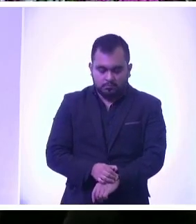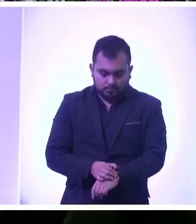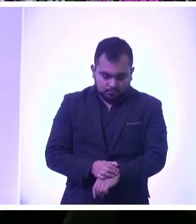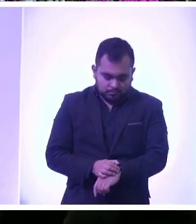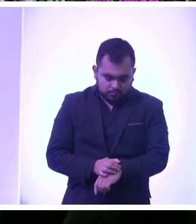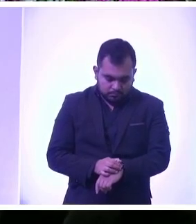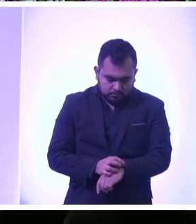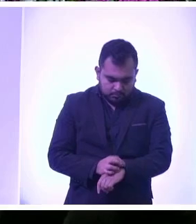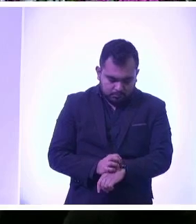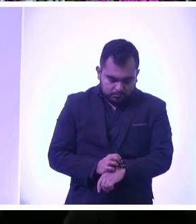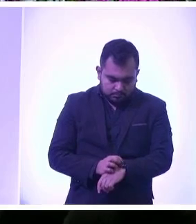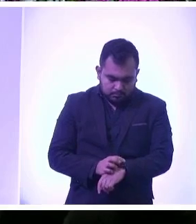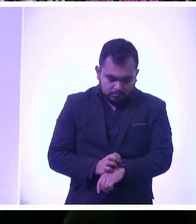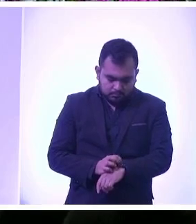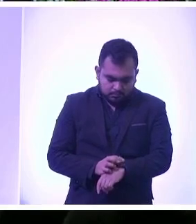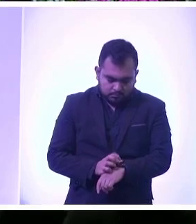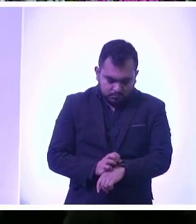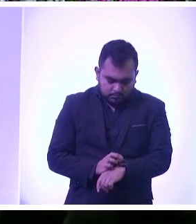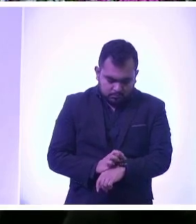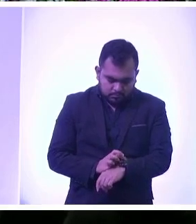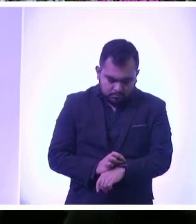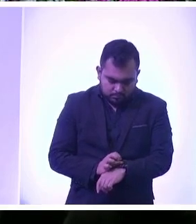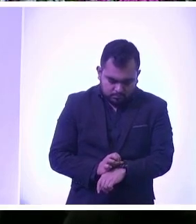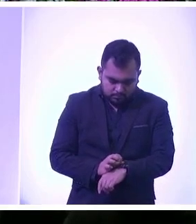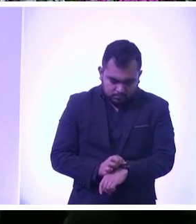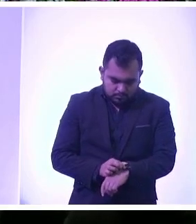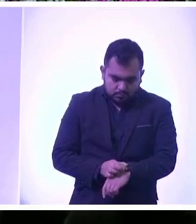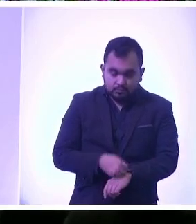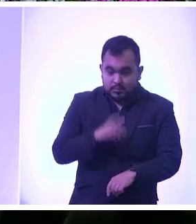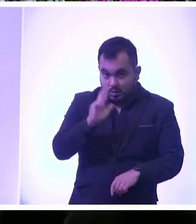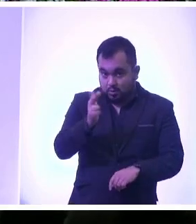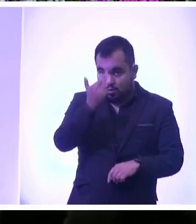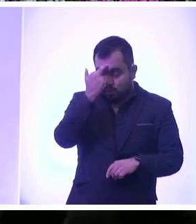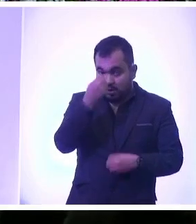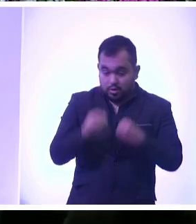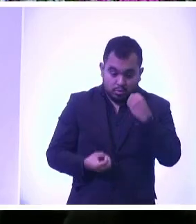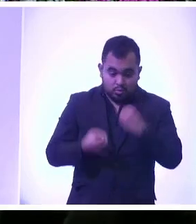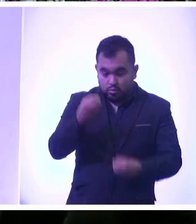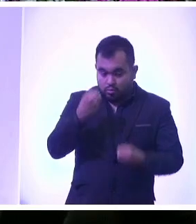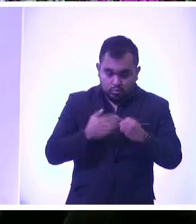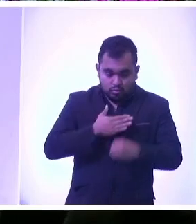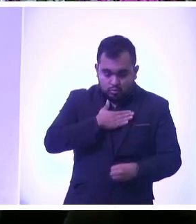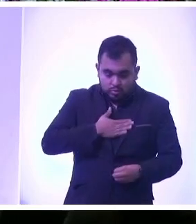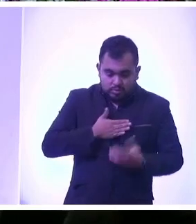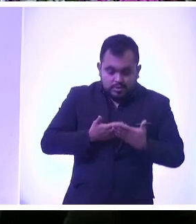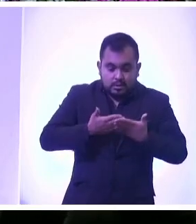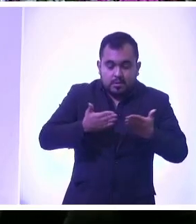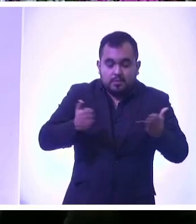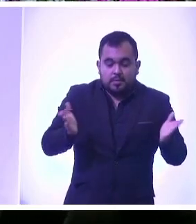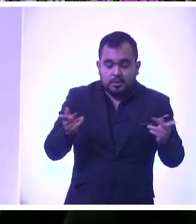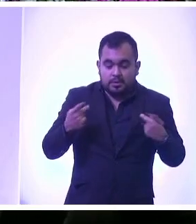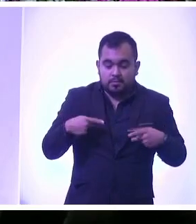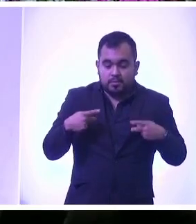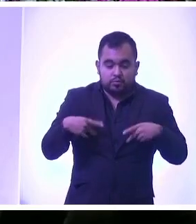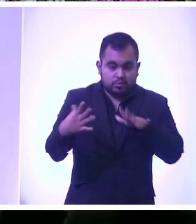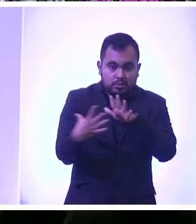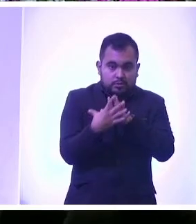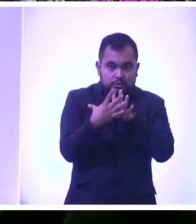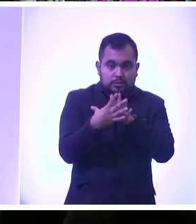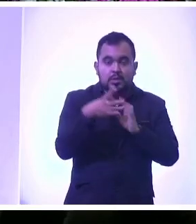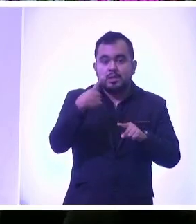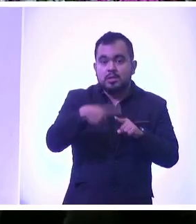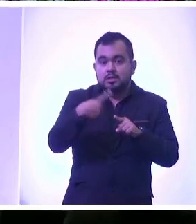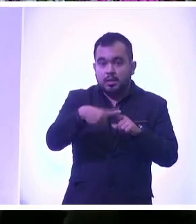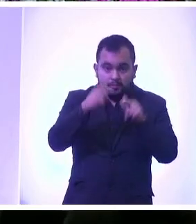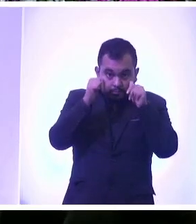pregunta Okay acuérdense que es justicia abierta acuérdense que es participación ciudadana acuérdense que aquí a quienes Queremos escuchar